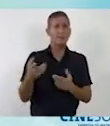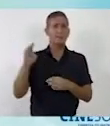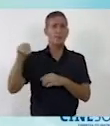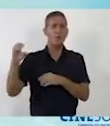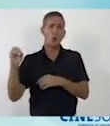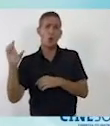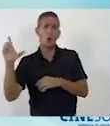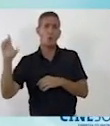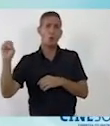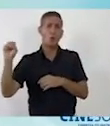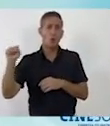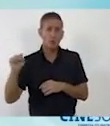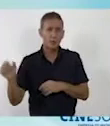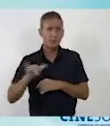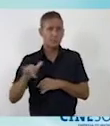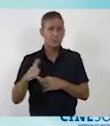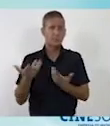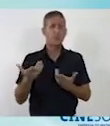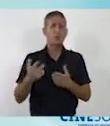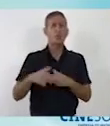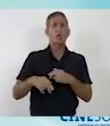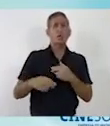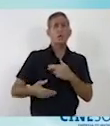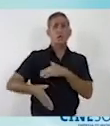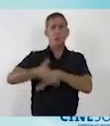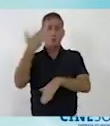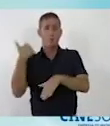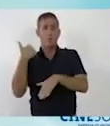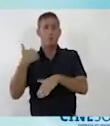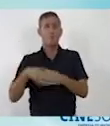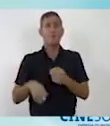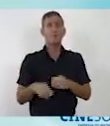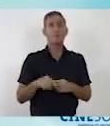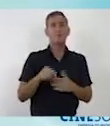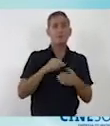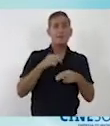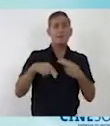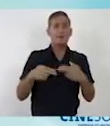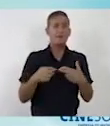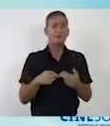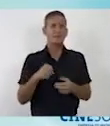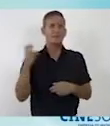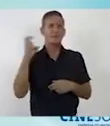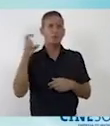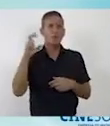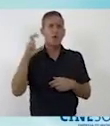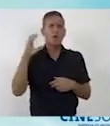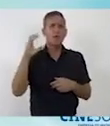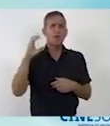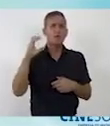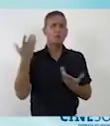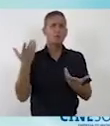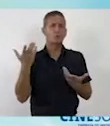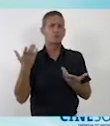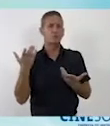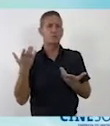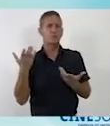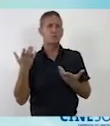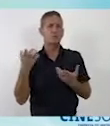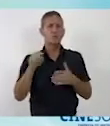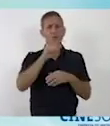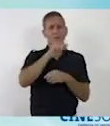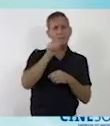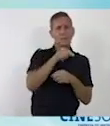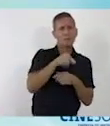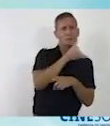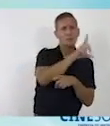siempre, volvemos atrás y realizamos el cociente. ¿Qué nos va a quedar? Se nos cancelan